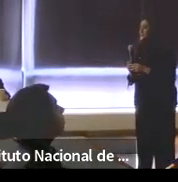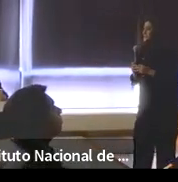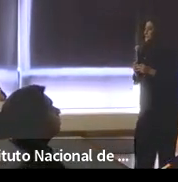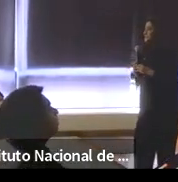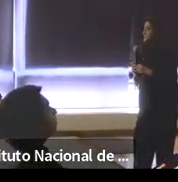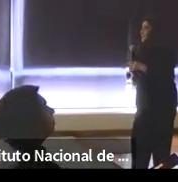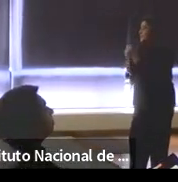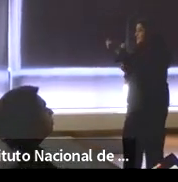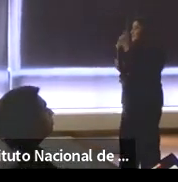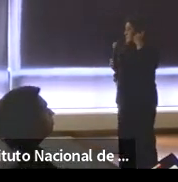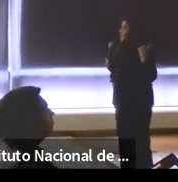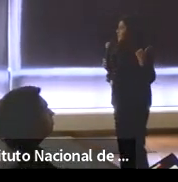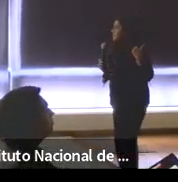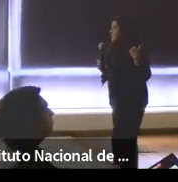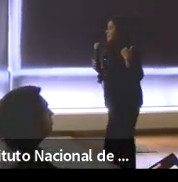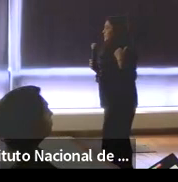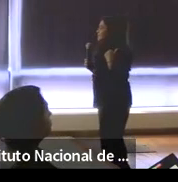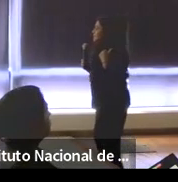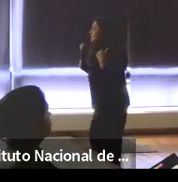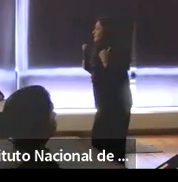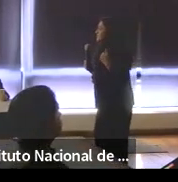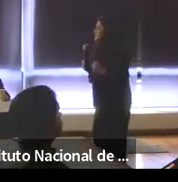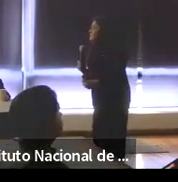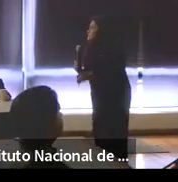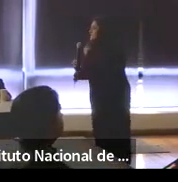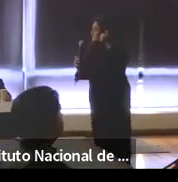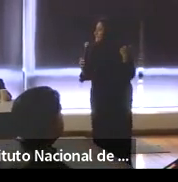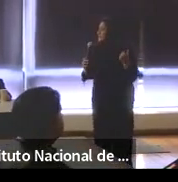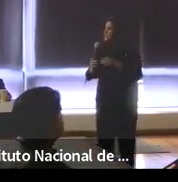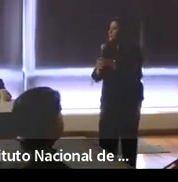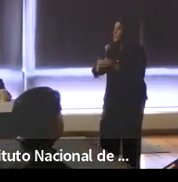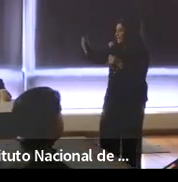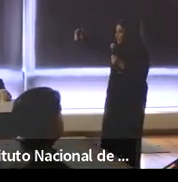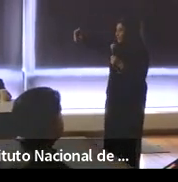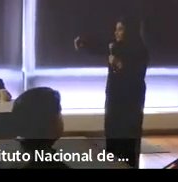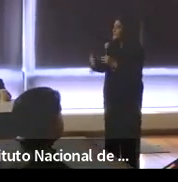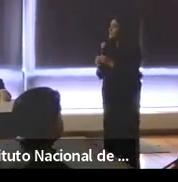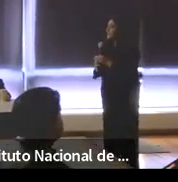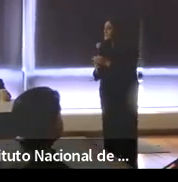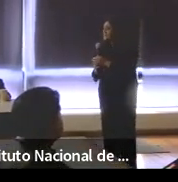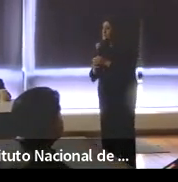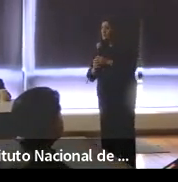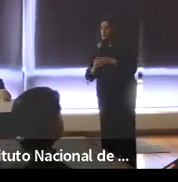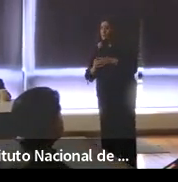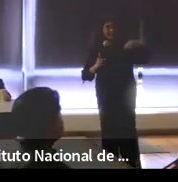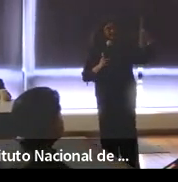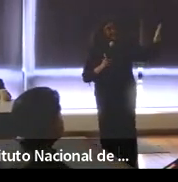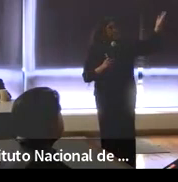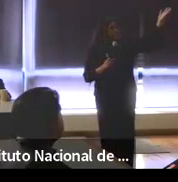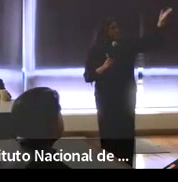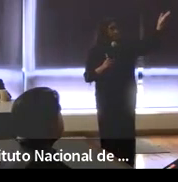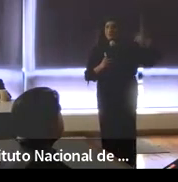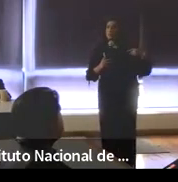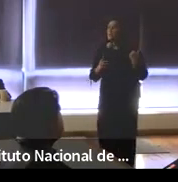su conflicto si tiene que ver con la parte género si tiene que ver con algo en la organización que